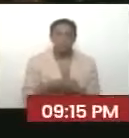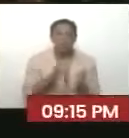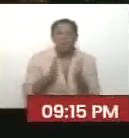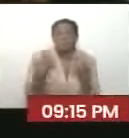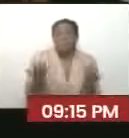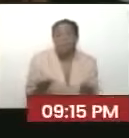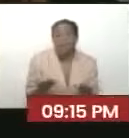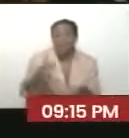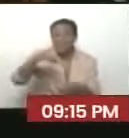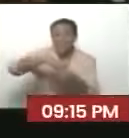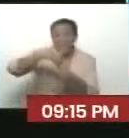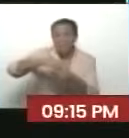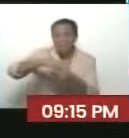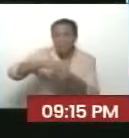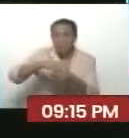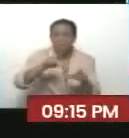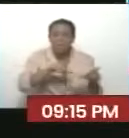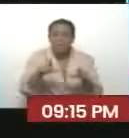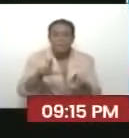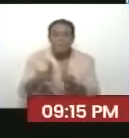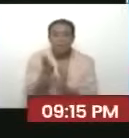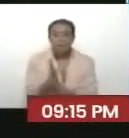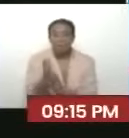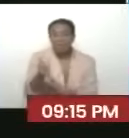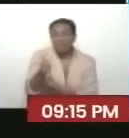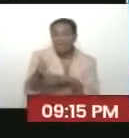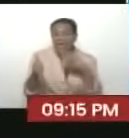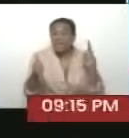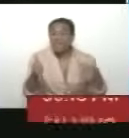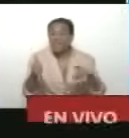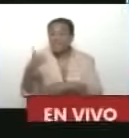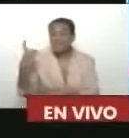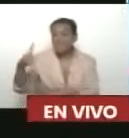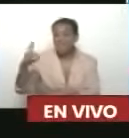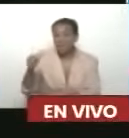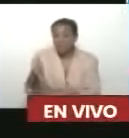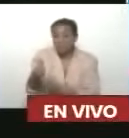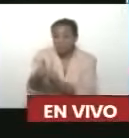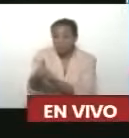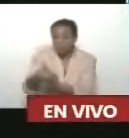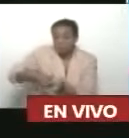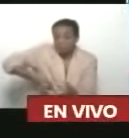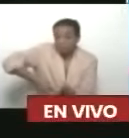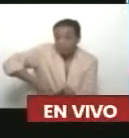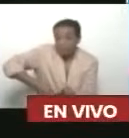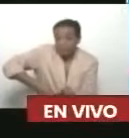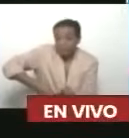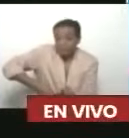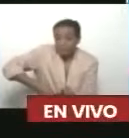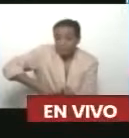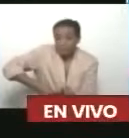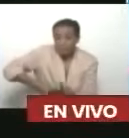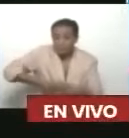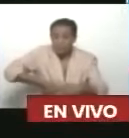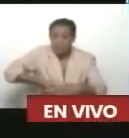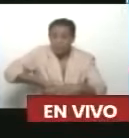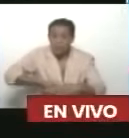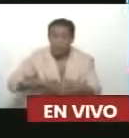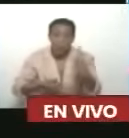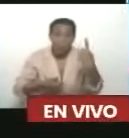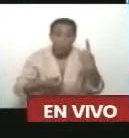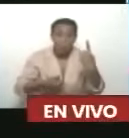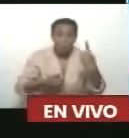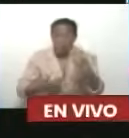Verificados los datos, le va a decir que coloque su pulgar derecho sobre el dispositivo. Un votante, un